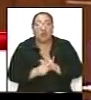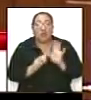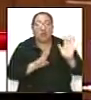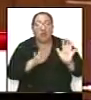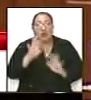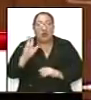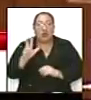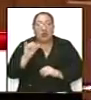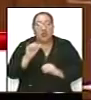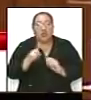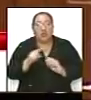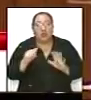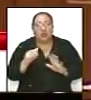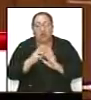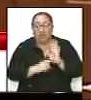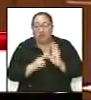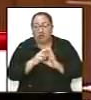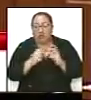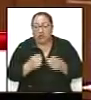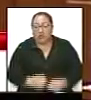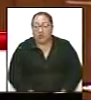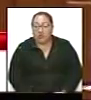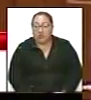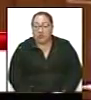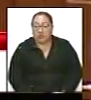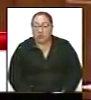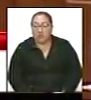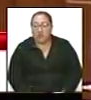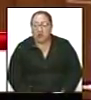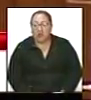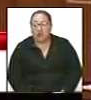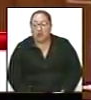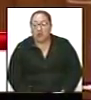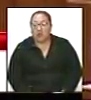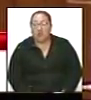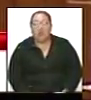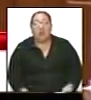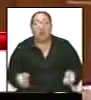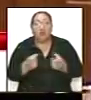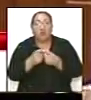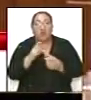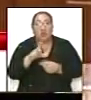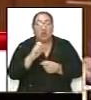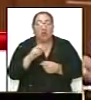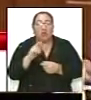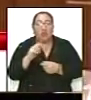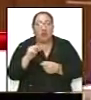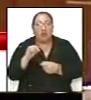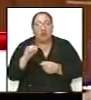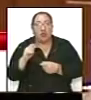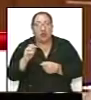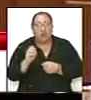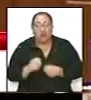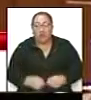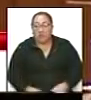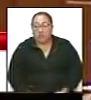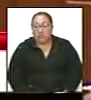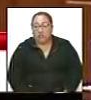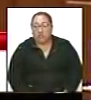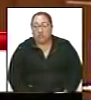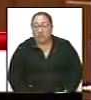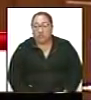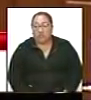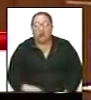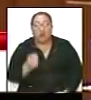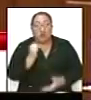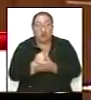y 16 del Reglamento del Congreso, la Comisión de Levantamiento de Inmunidad Parlamentaria aprobó